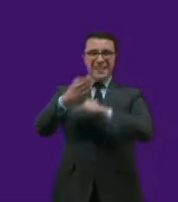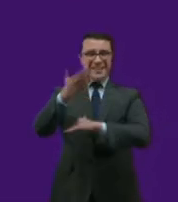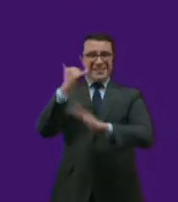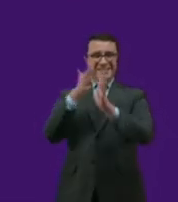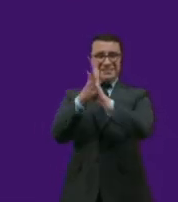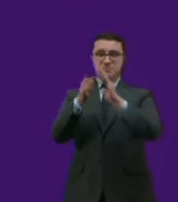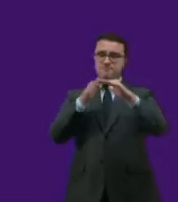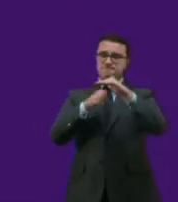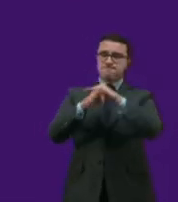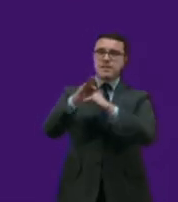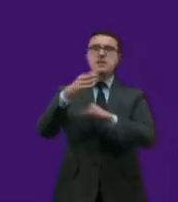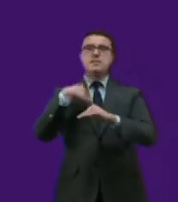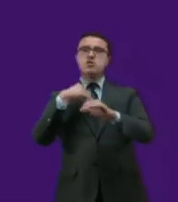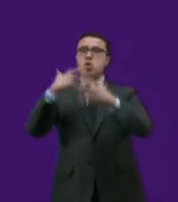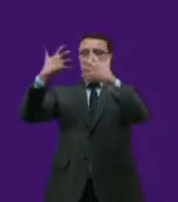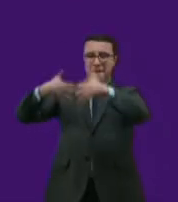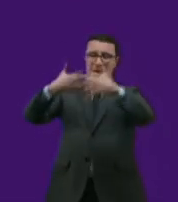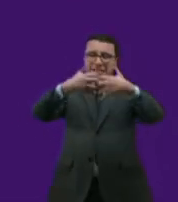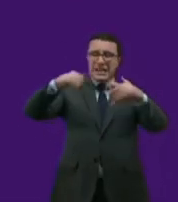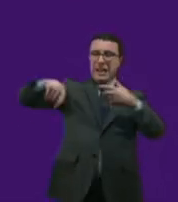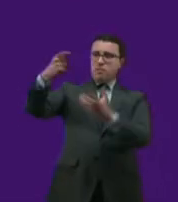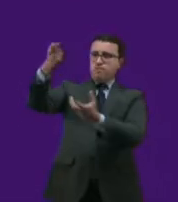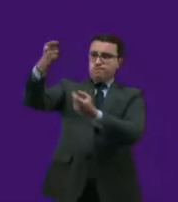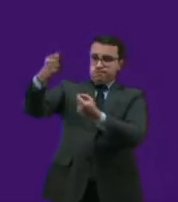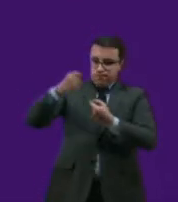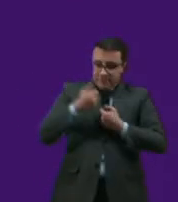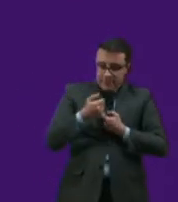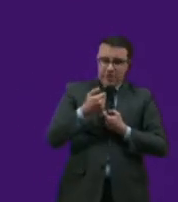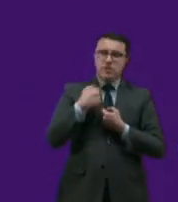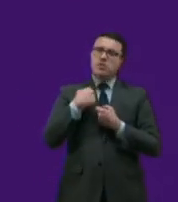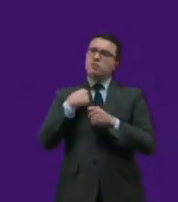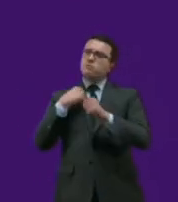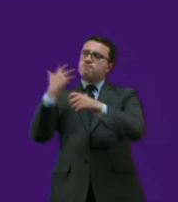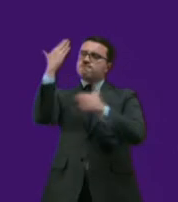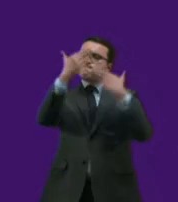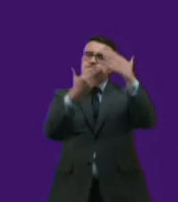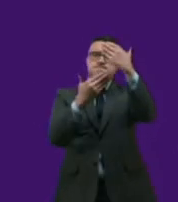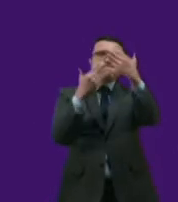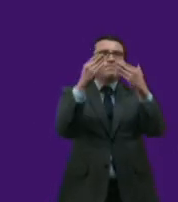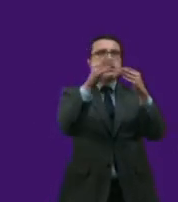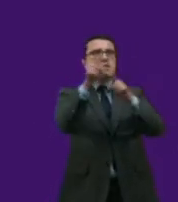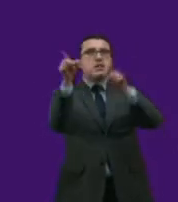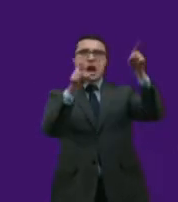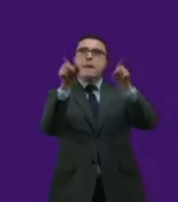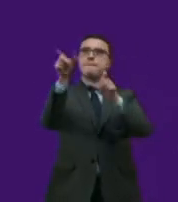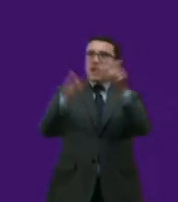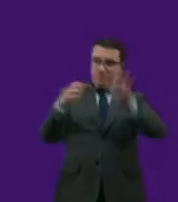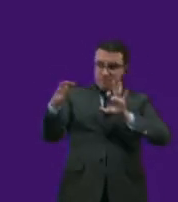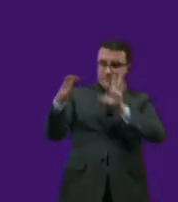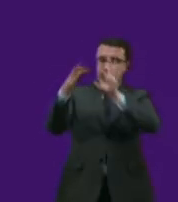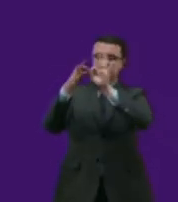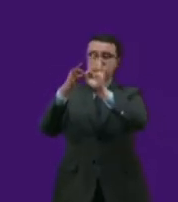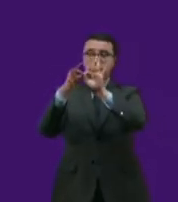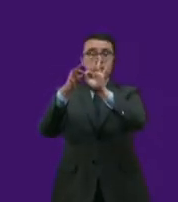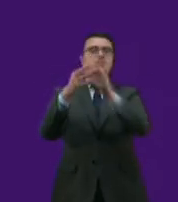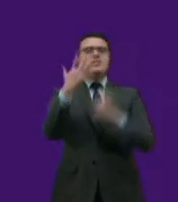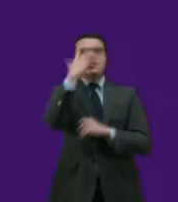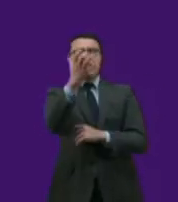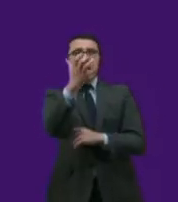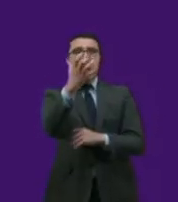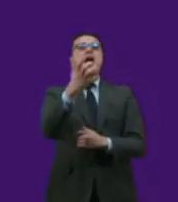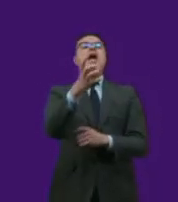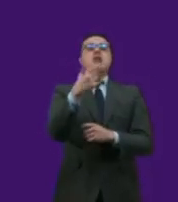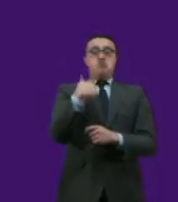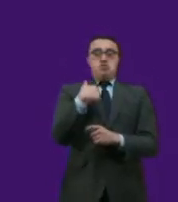haces casting a tus inversionistas, vos vas a encontrar gente con la que conectas. Porque uno de los primeros puntos que